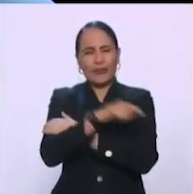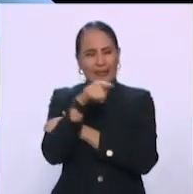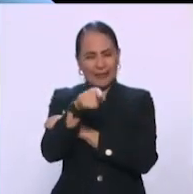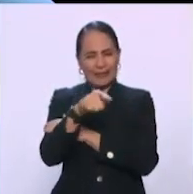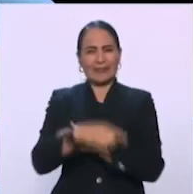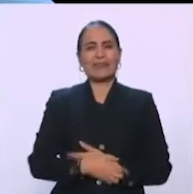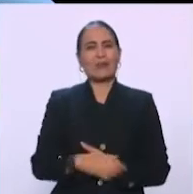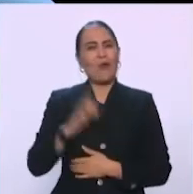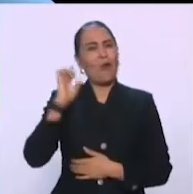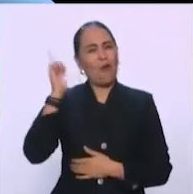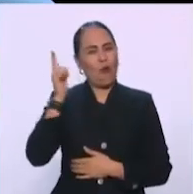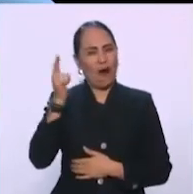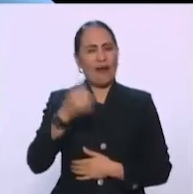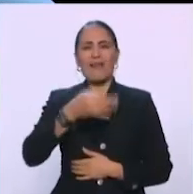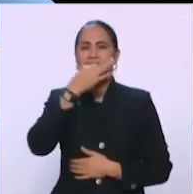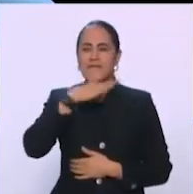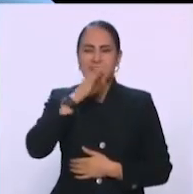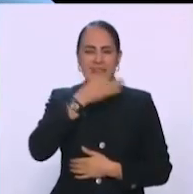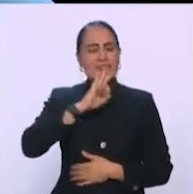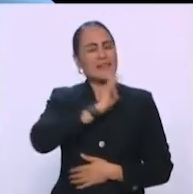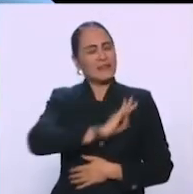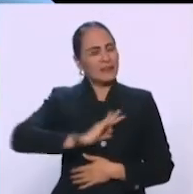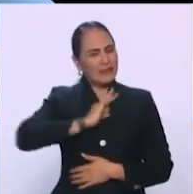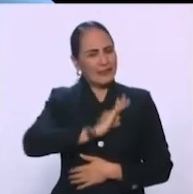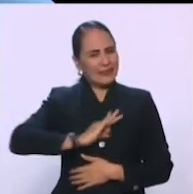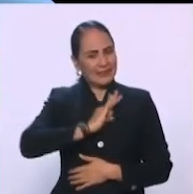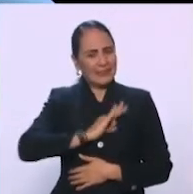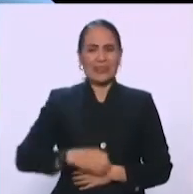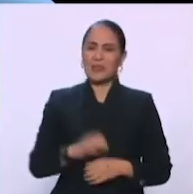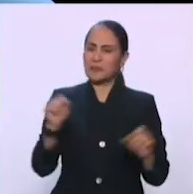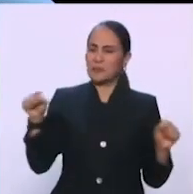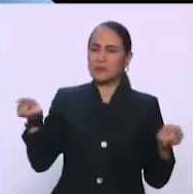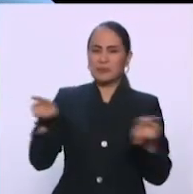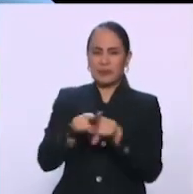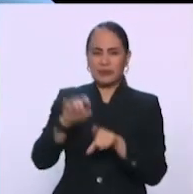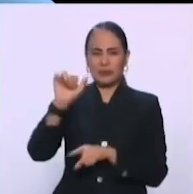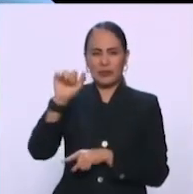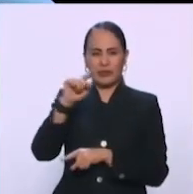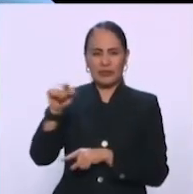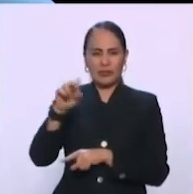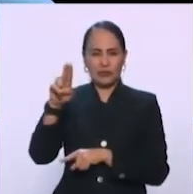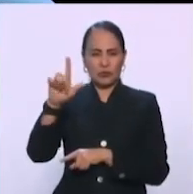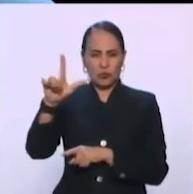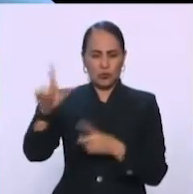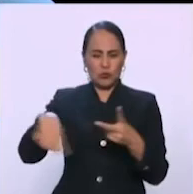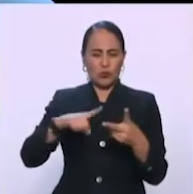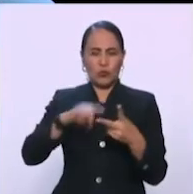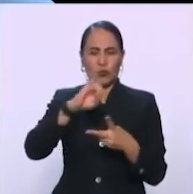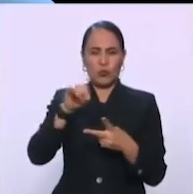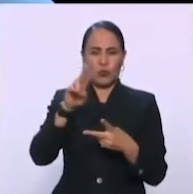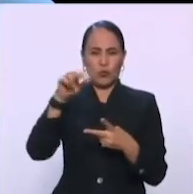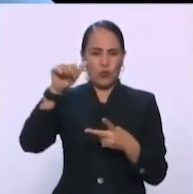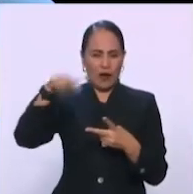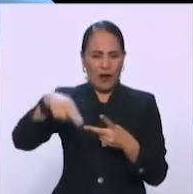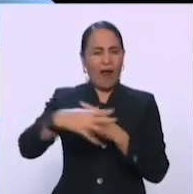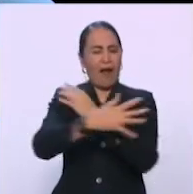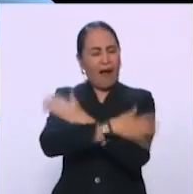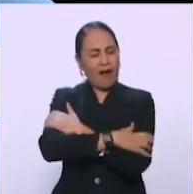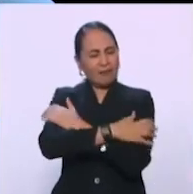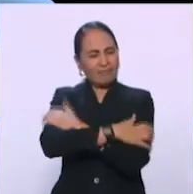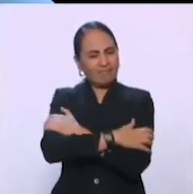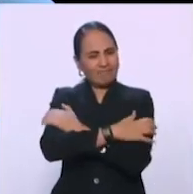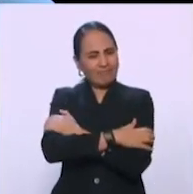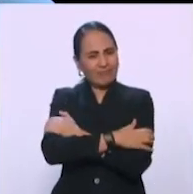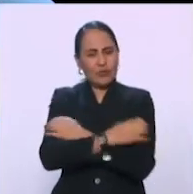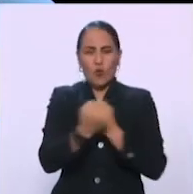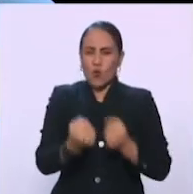contigo y deseándote muy felices fiestas. Yo les deseo lo mismo a Azul y también a Juan, le mando un muy fuerte abrazo,